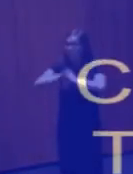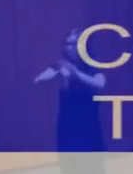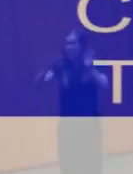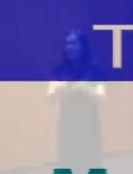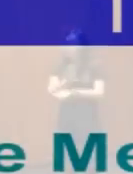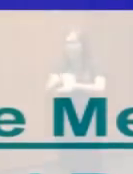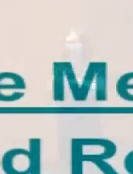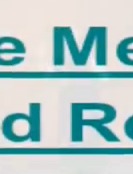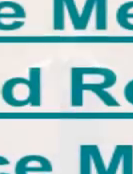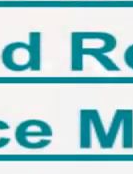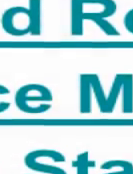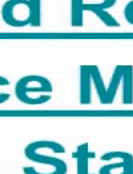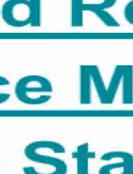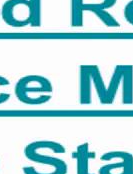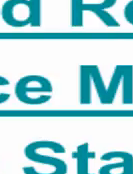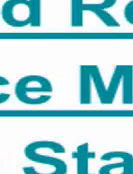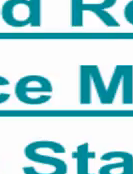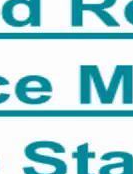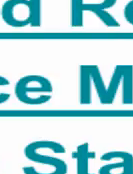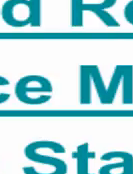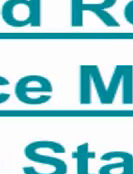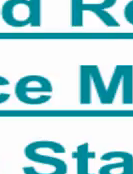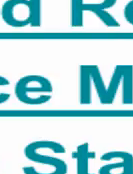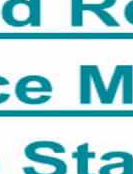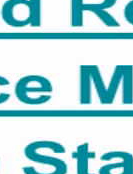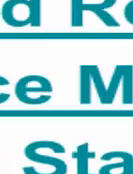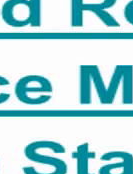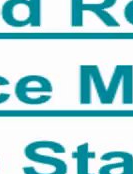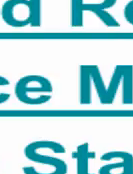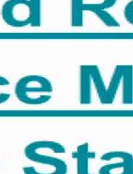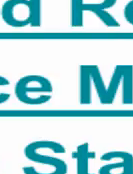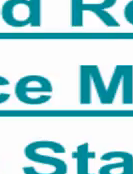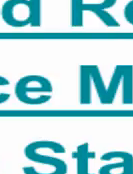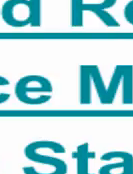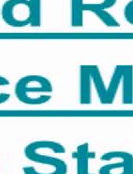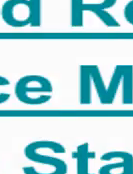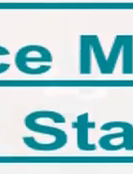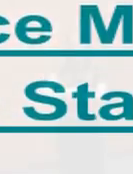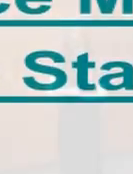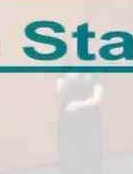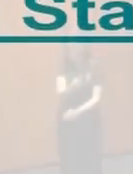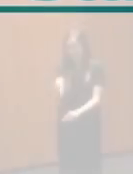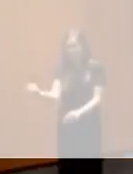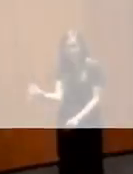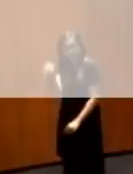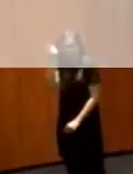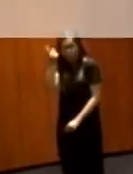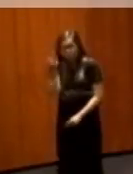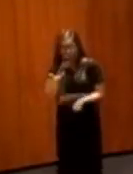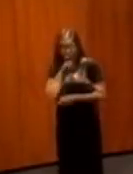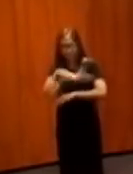Decía, inicialmente ellos hacían materiales para cada para cada alumno.